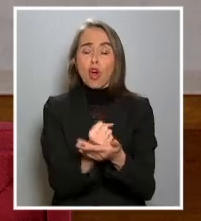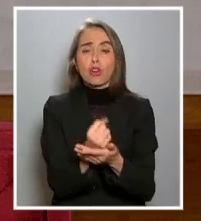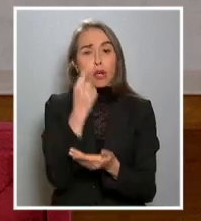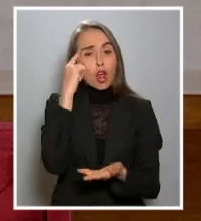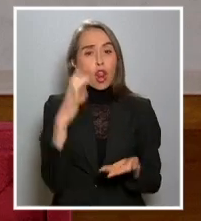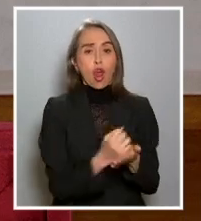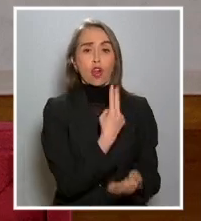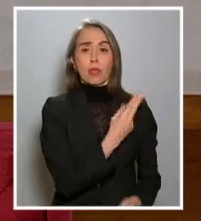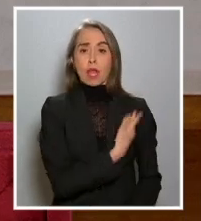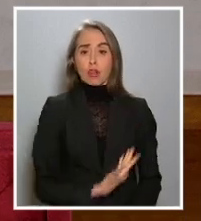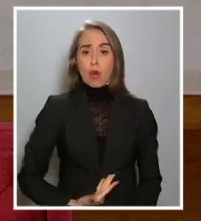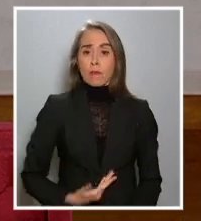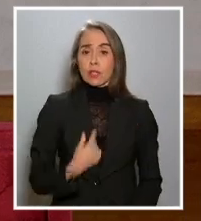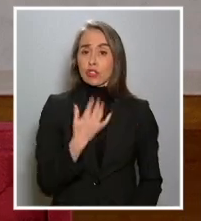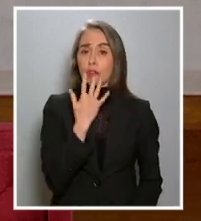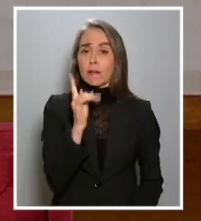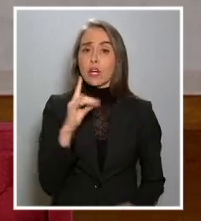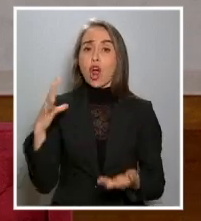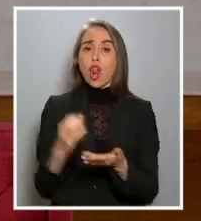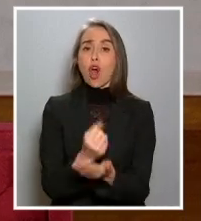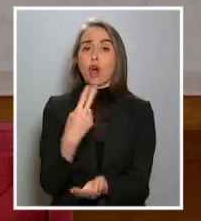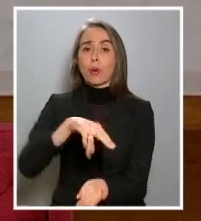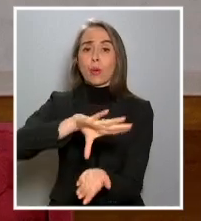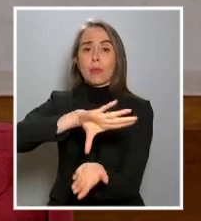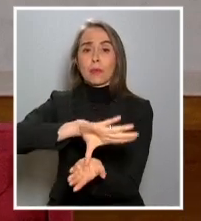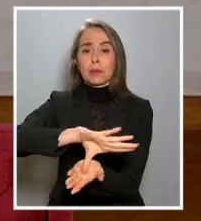gobierno, sino a los logros del país.